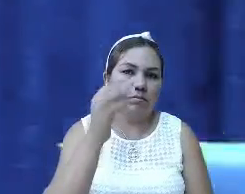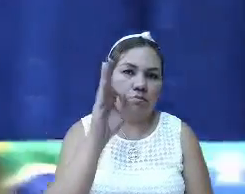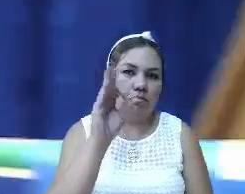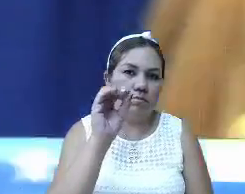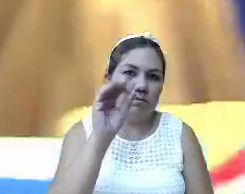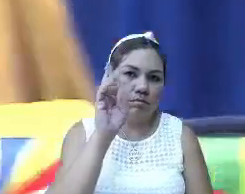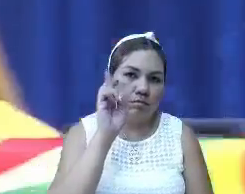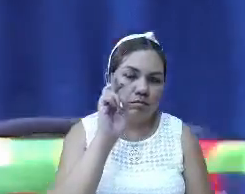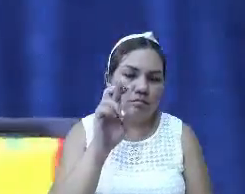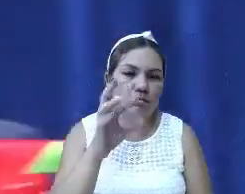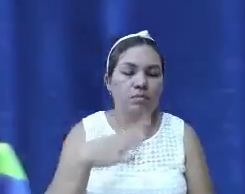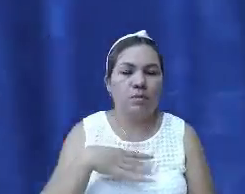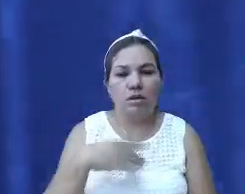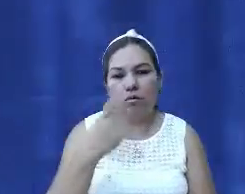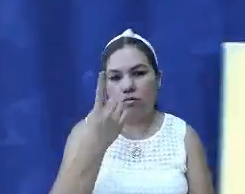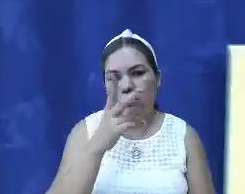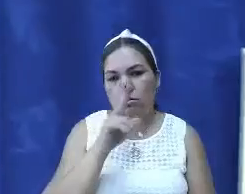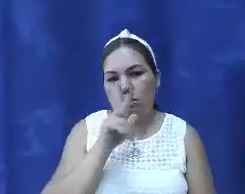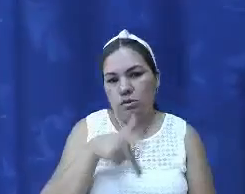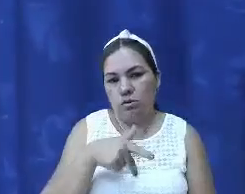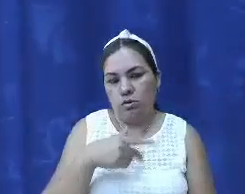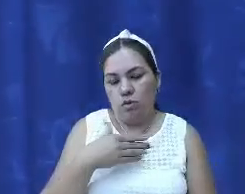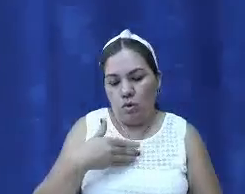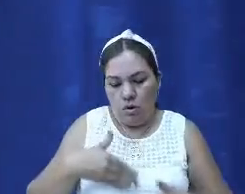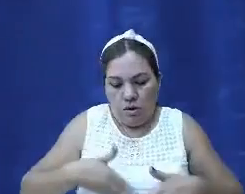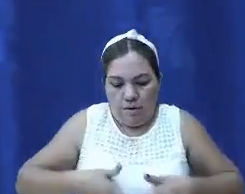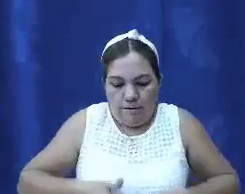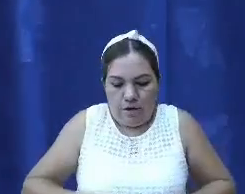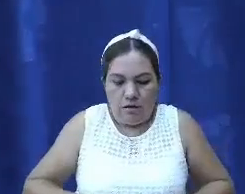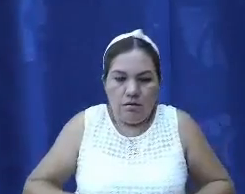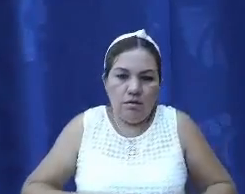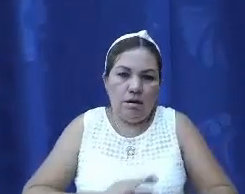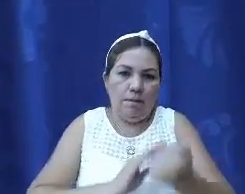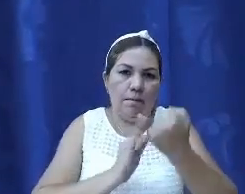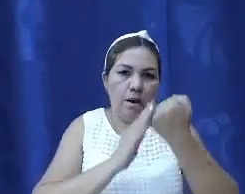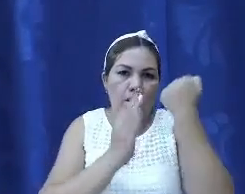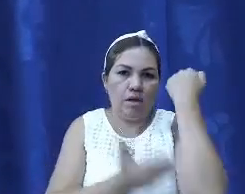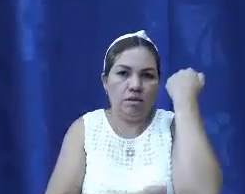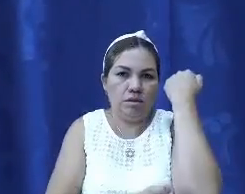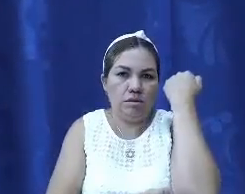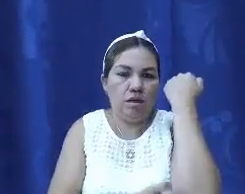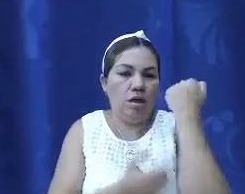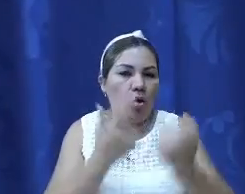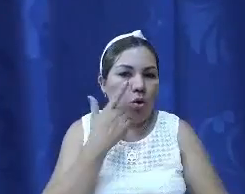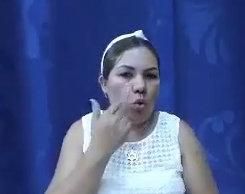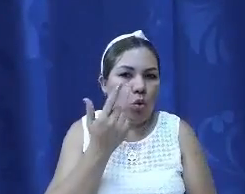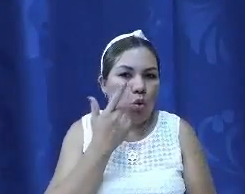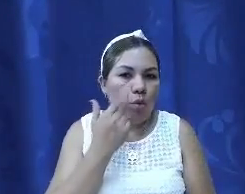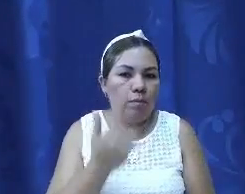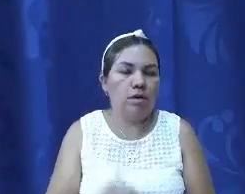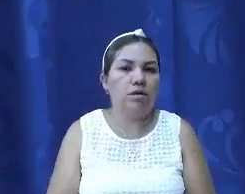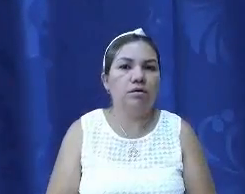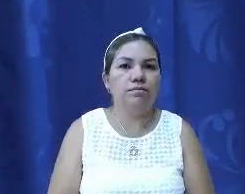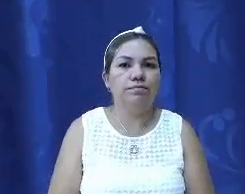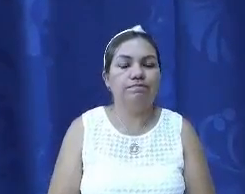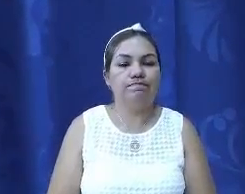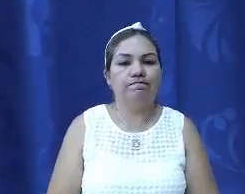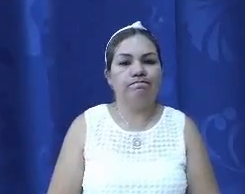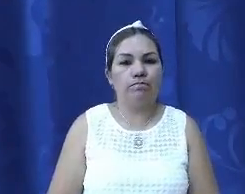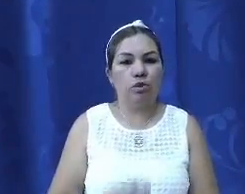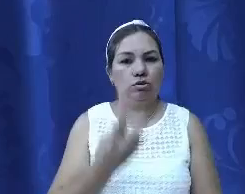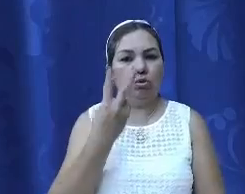iba a regir las naciones con vara de hierro. Aleluya. Pero ¿qué dice la escritura? Que con estas